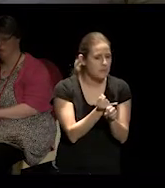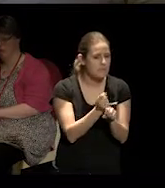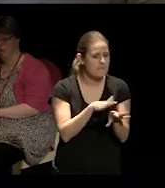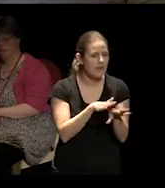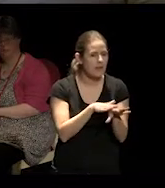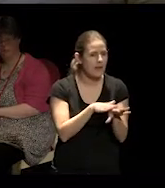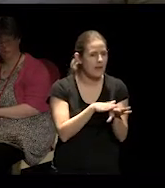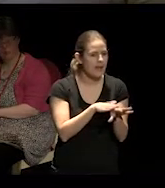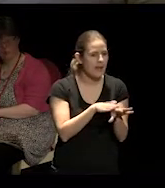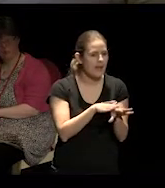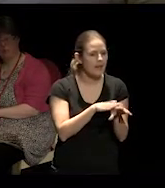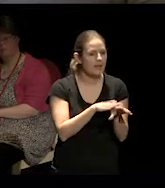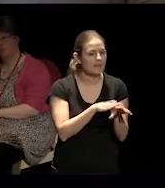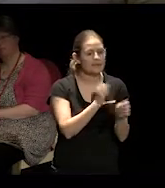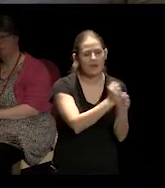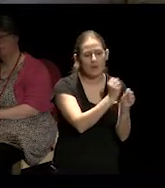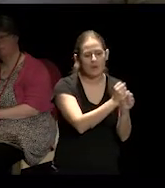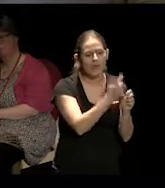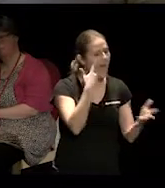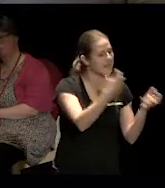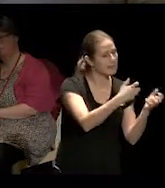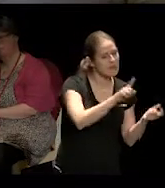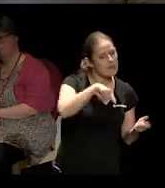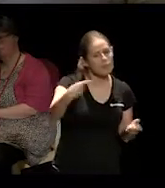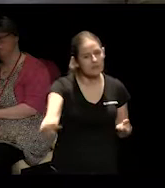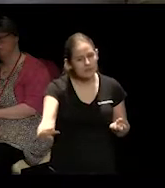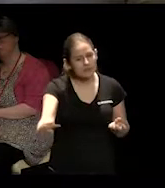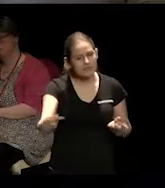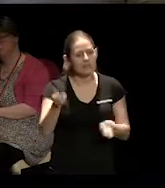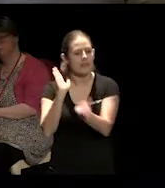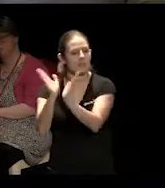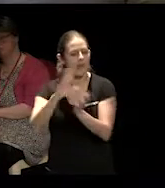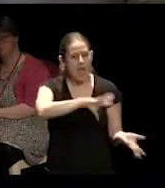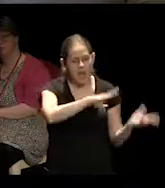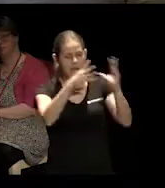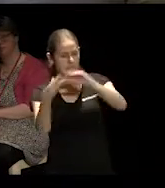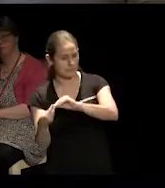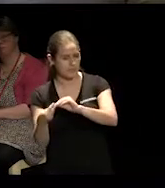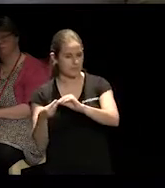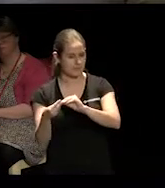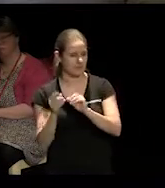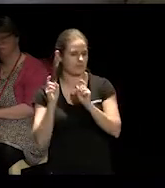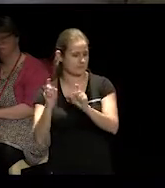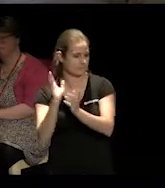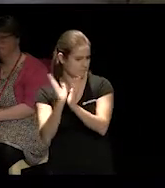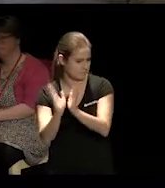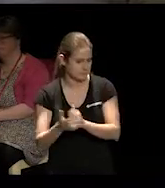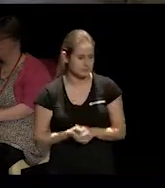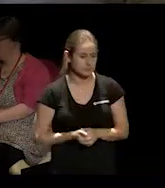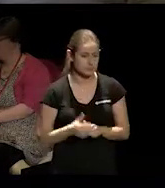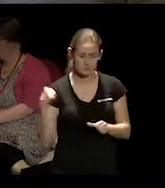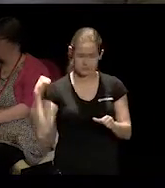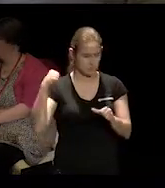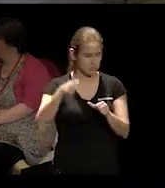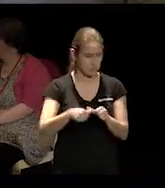aplicación socioterapéutica. Y ella coordina diferentes grupos que están ya desde hace muchos